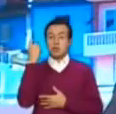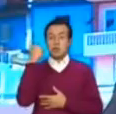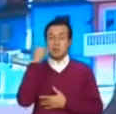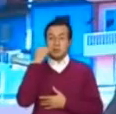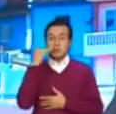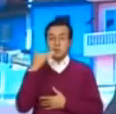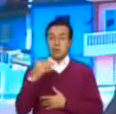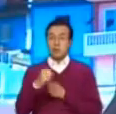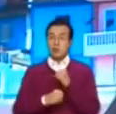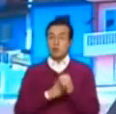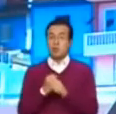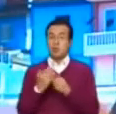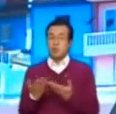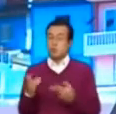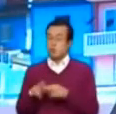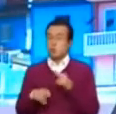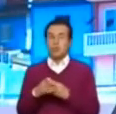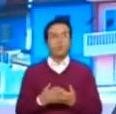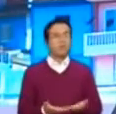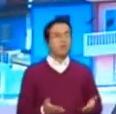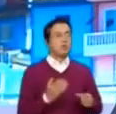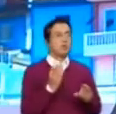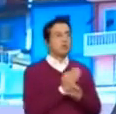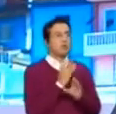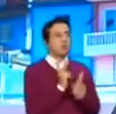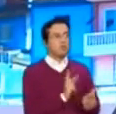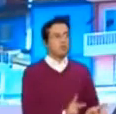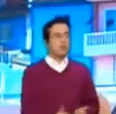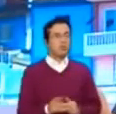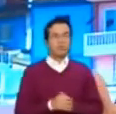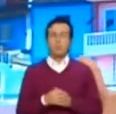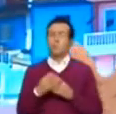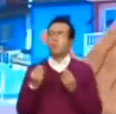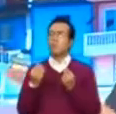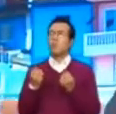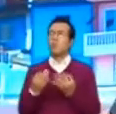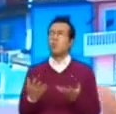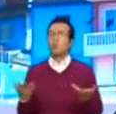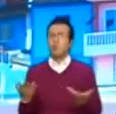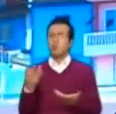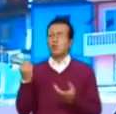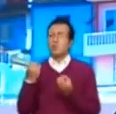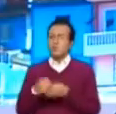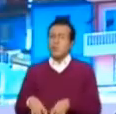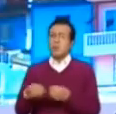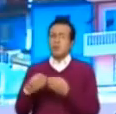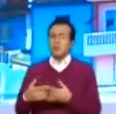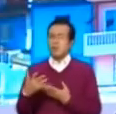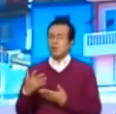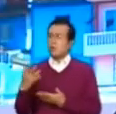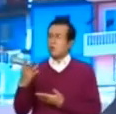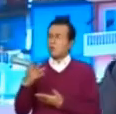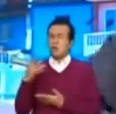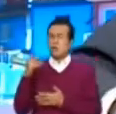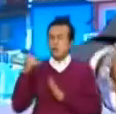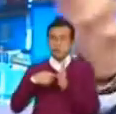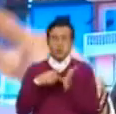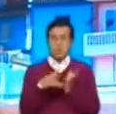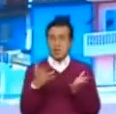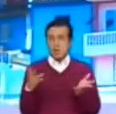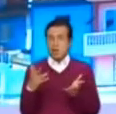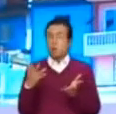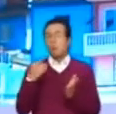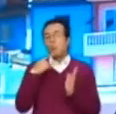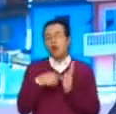años... ¿Qué no se hizo, por ejemplo? ¿Qué no se hizo? ¿Vinculado a la planificación del territorio? Es decir, ¿cuántos recursos se pudo haber utilizado y canalizado en términos, primero,